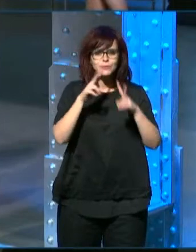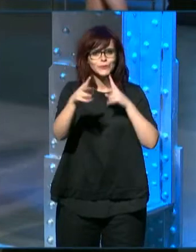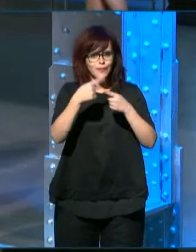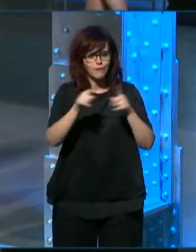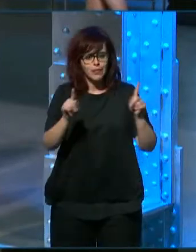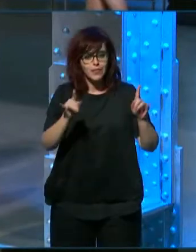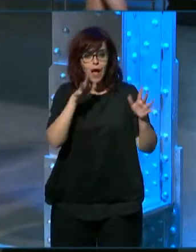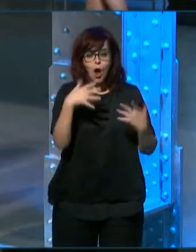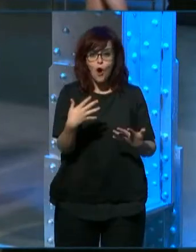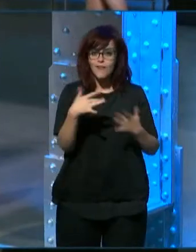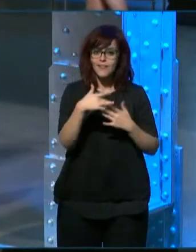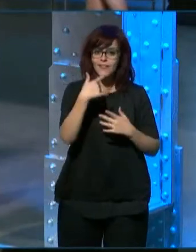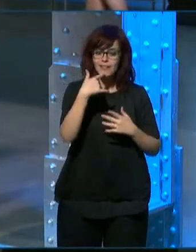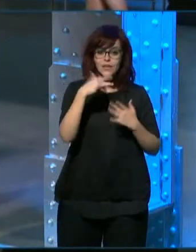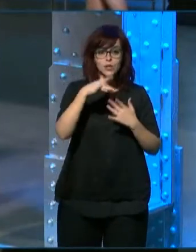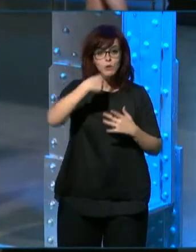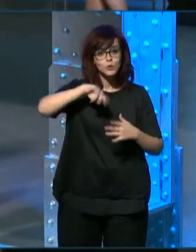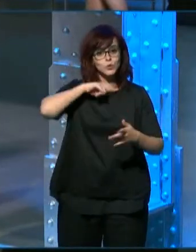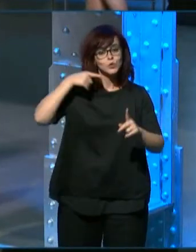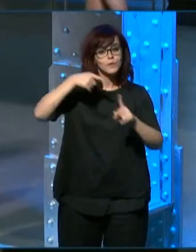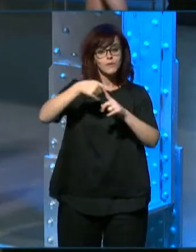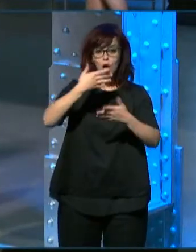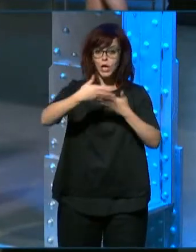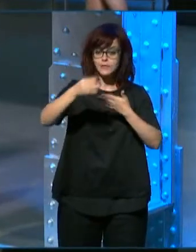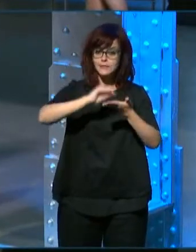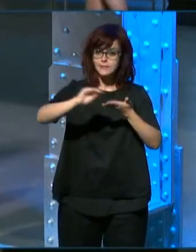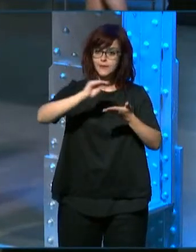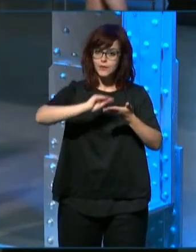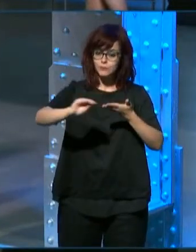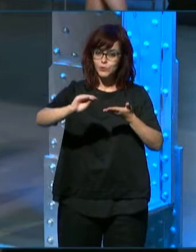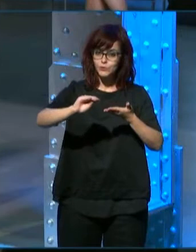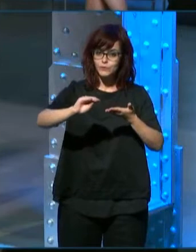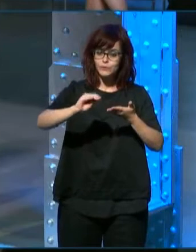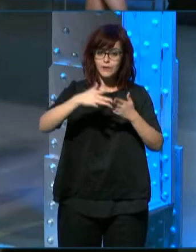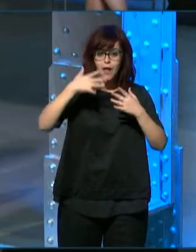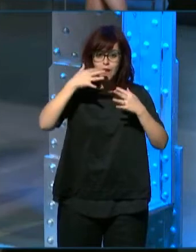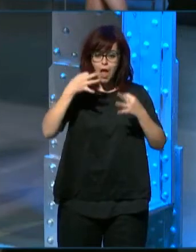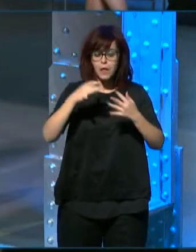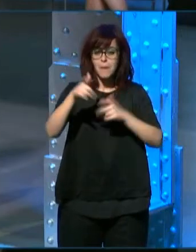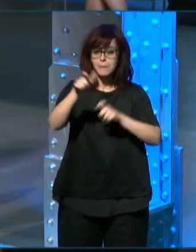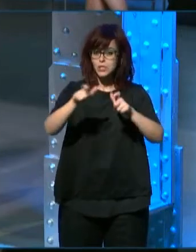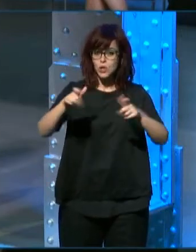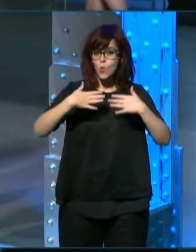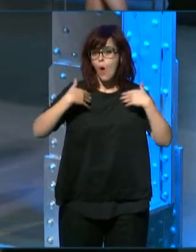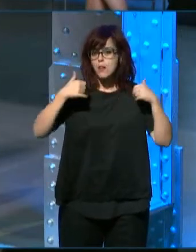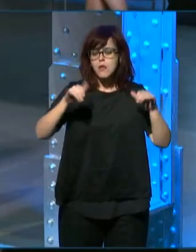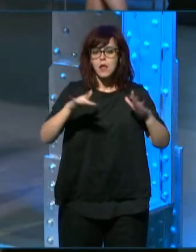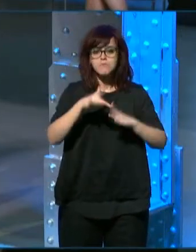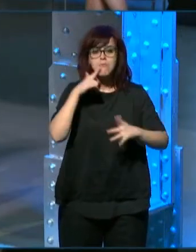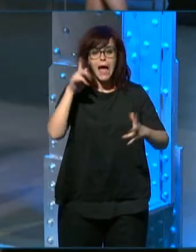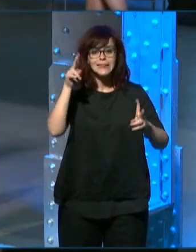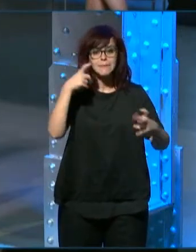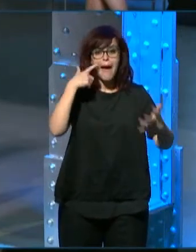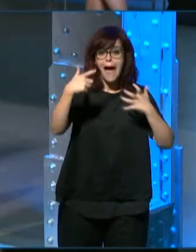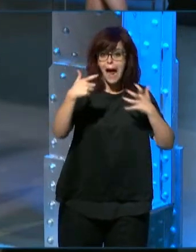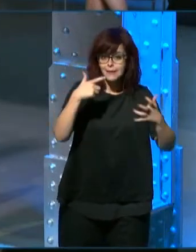ejemplo, que es evidente que los que nos dedicamos a escribir, en realidad, los que se dedican a cualquier actividad artística, que